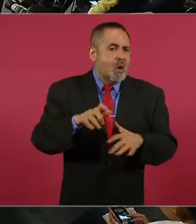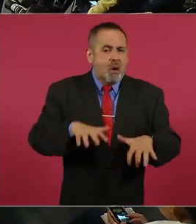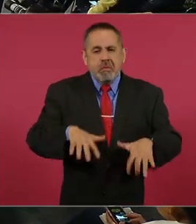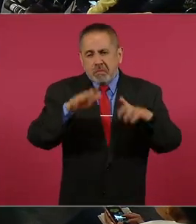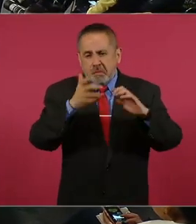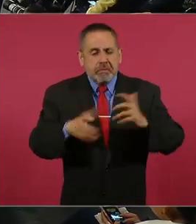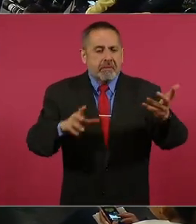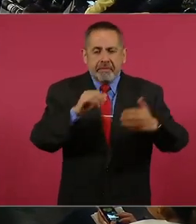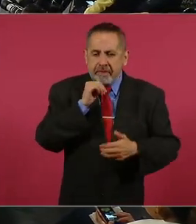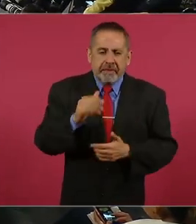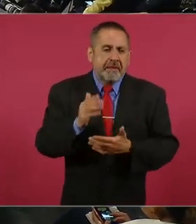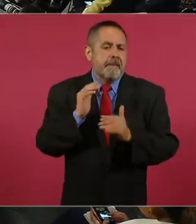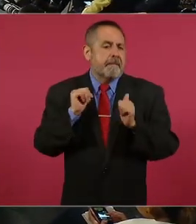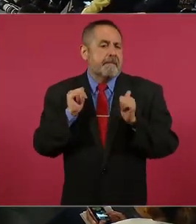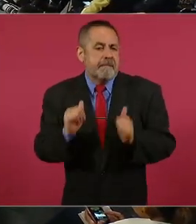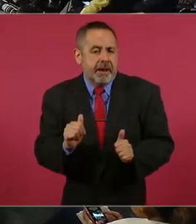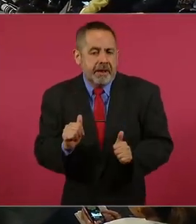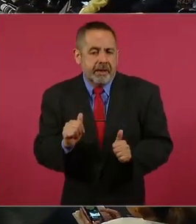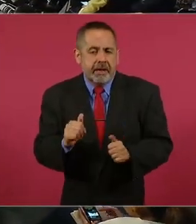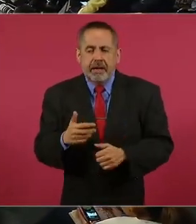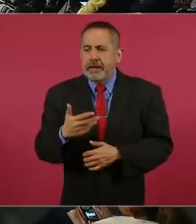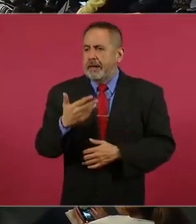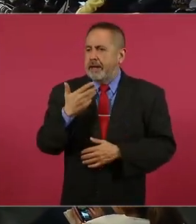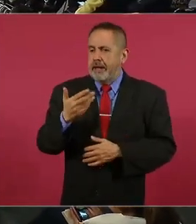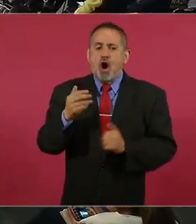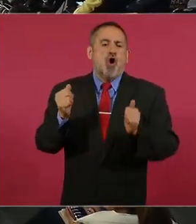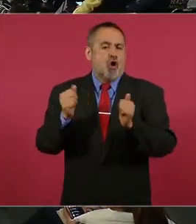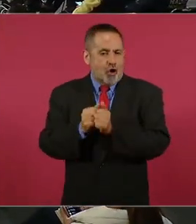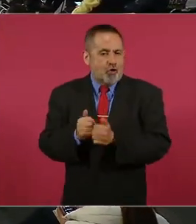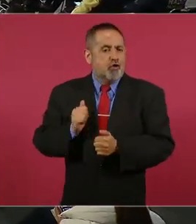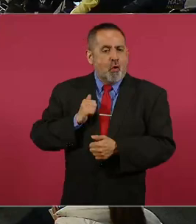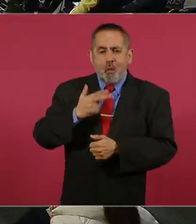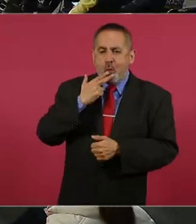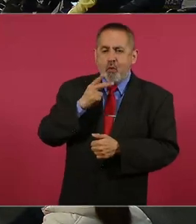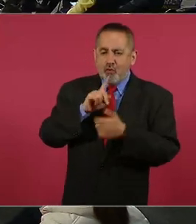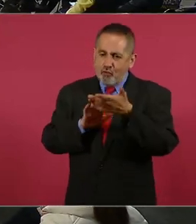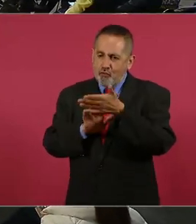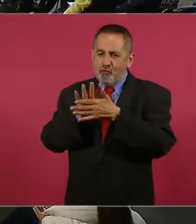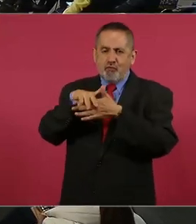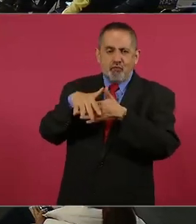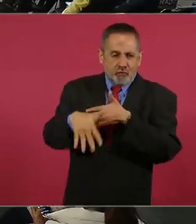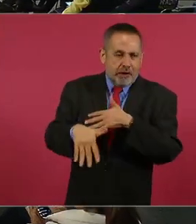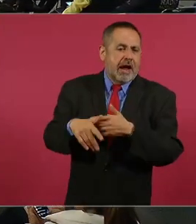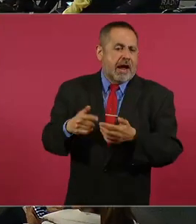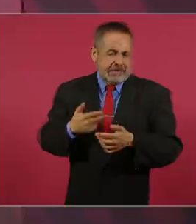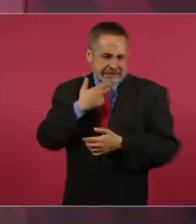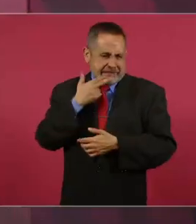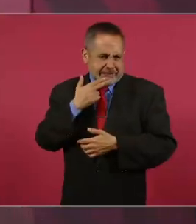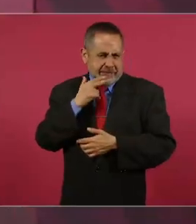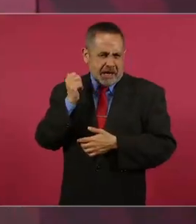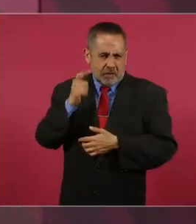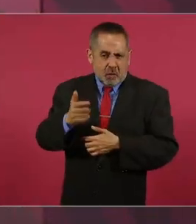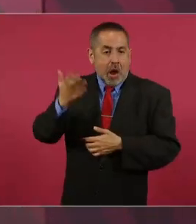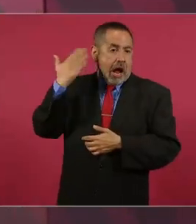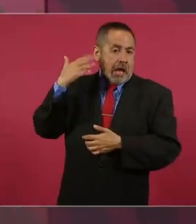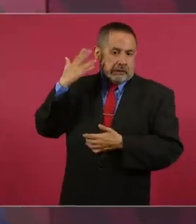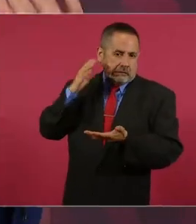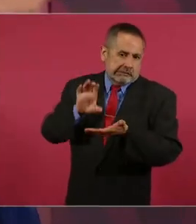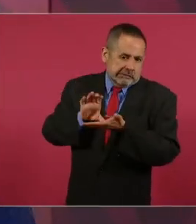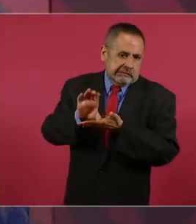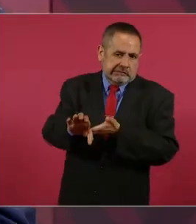los pueblos. Y al mismo tiempo se aprovecha la infraestructura que ya se había